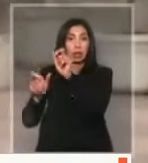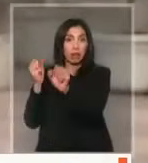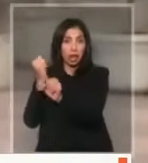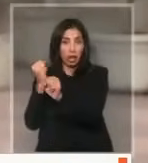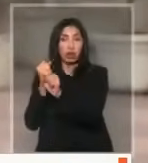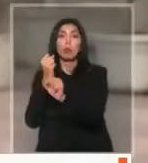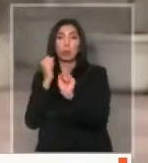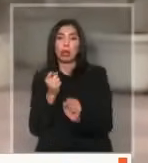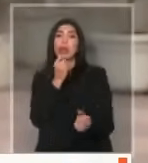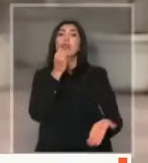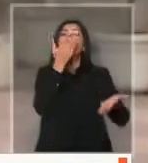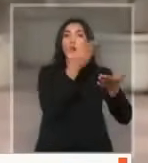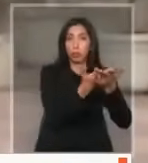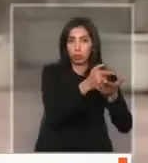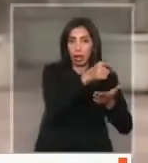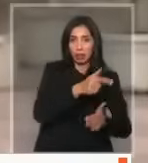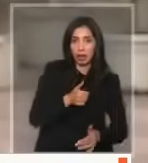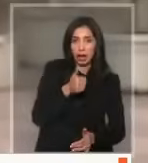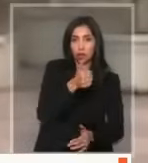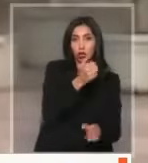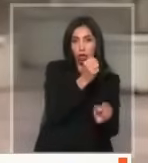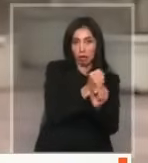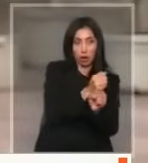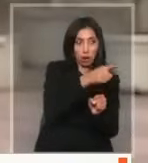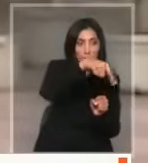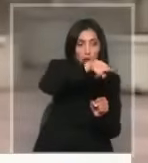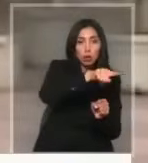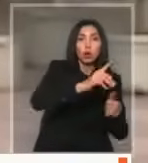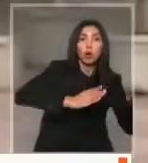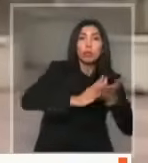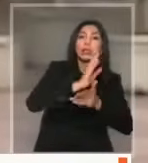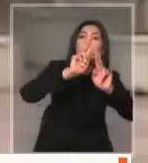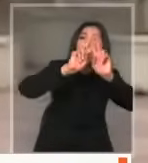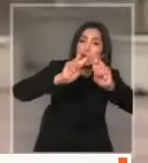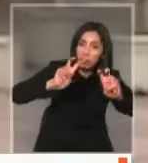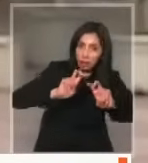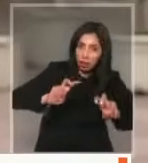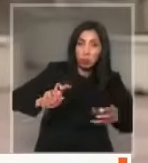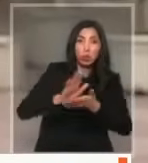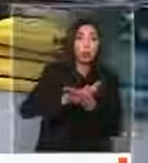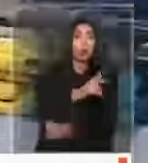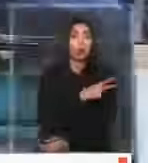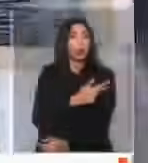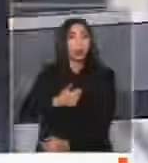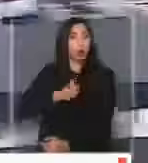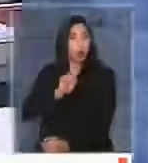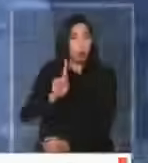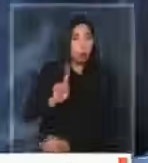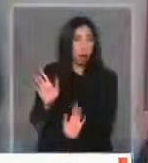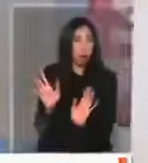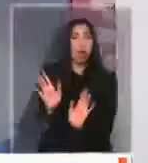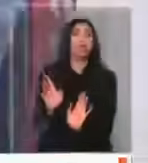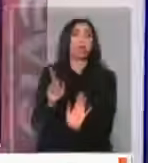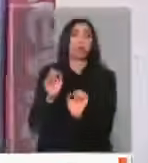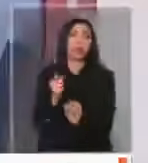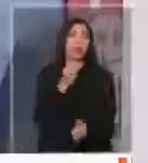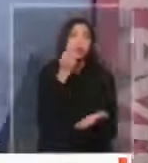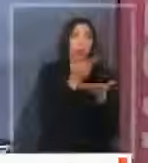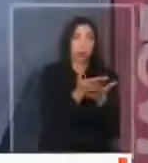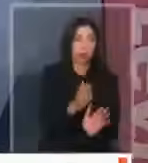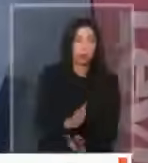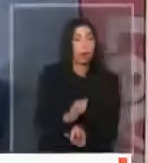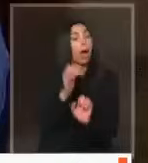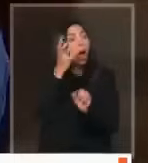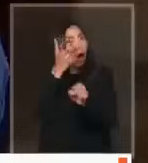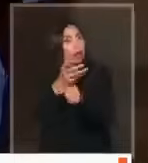del Trabajo, la cual va a iniciar un proceso de investigación en caso de que se vulnere el cumplimiento de la ley. Y hay multas. Para los que